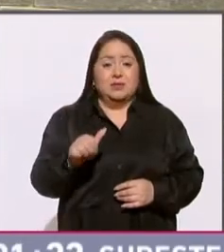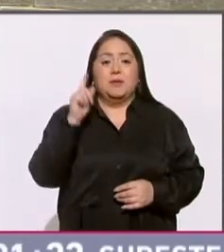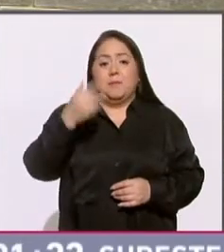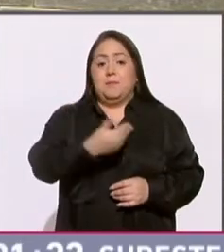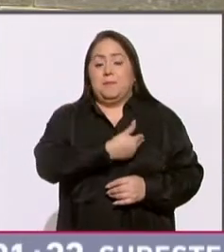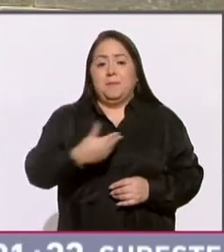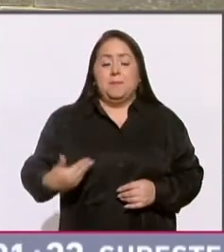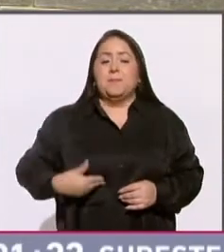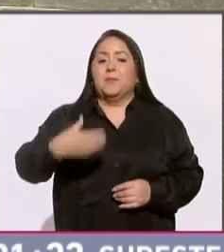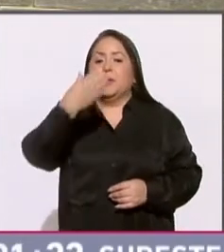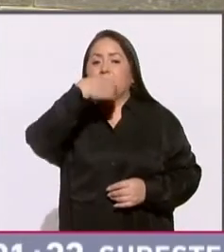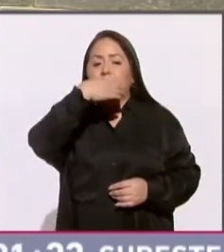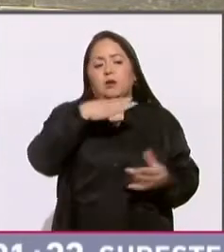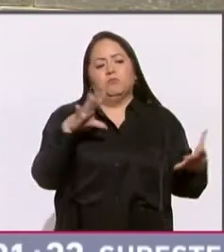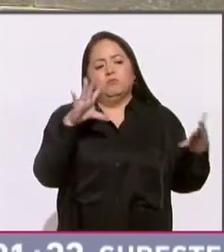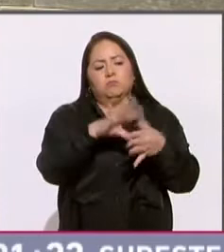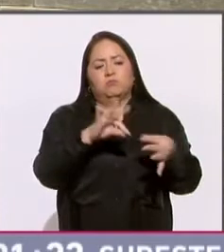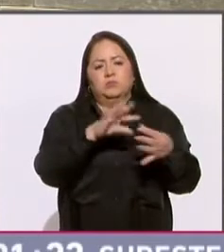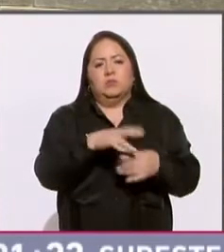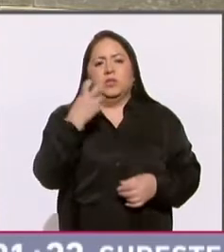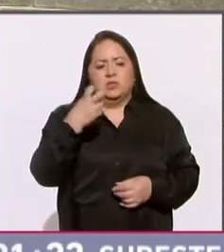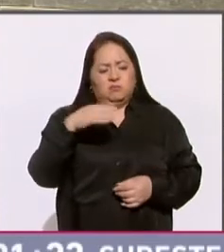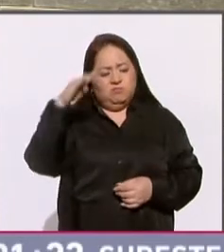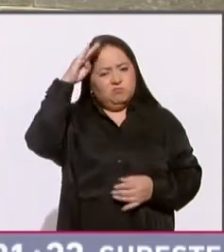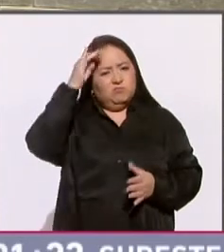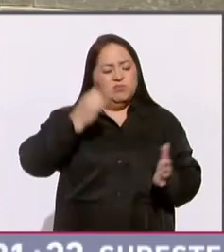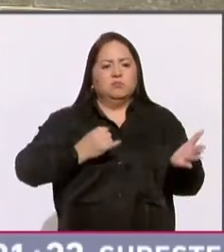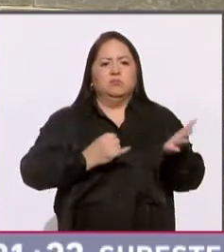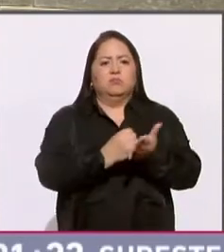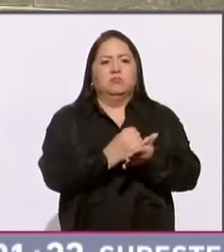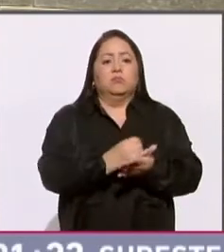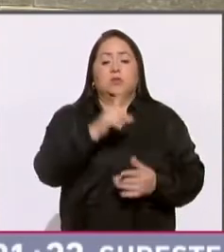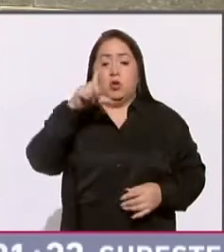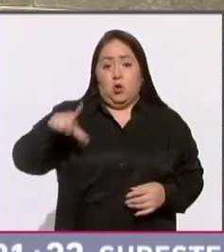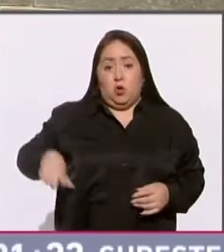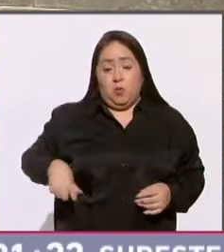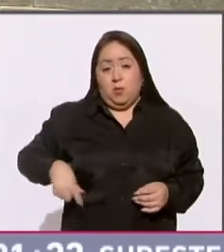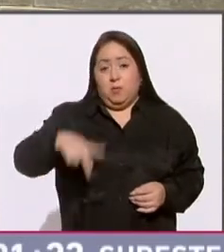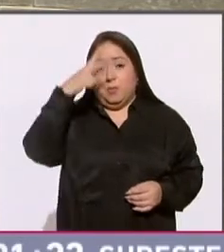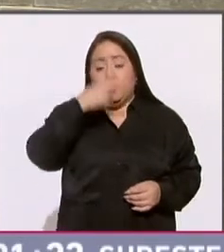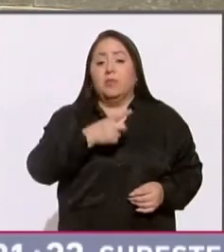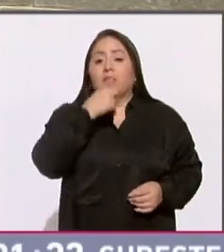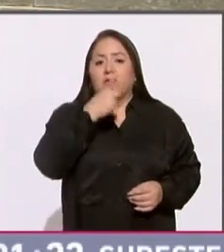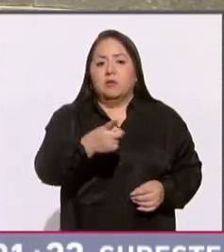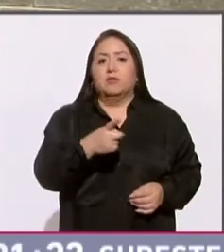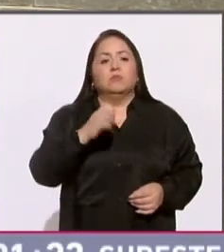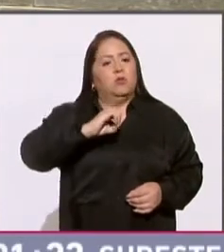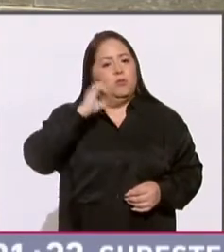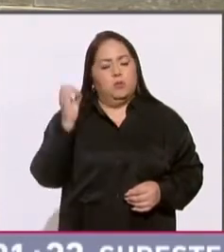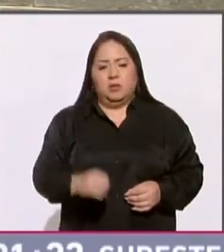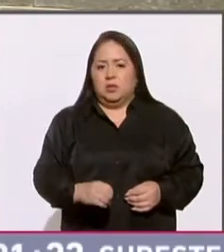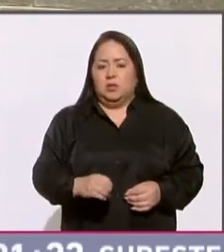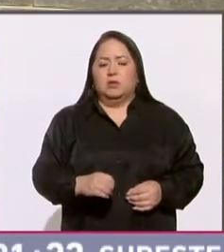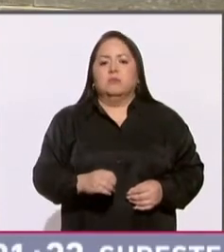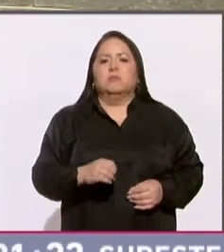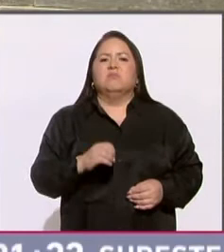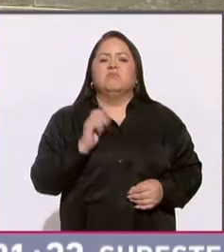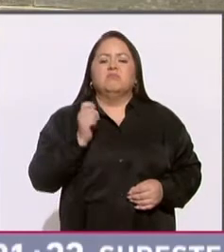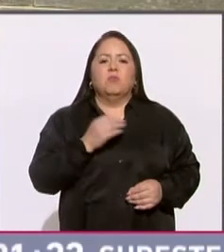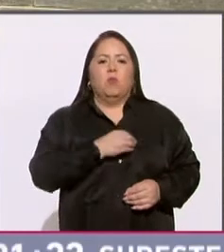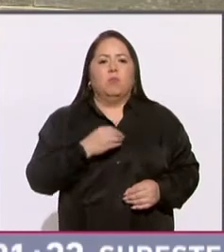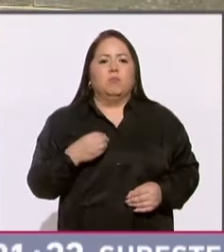presidente cárdenas explicó esta decisión el gobierno de méxico dijo está obligado a moral y políticamente